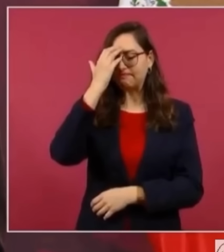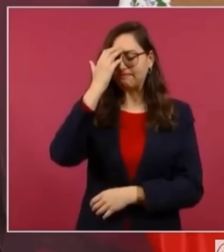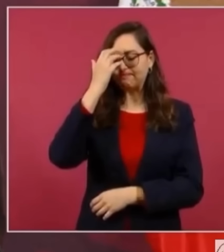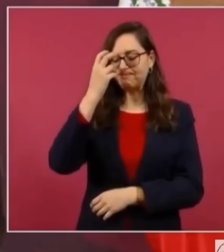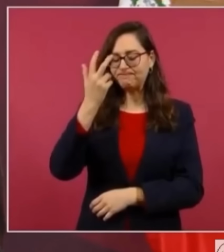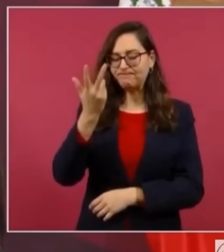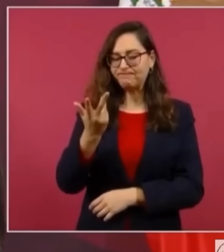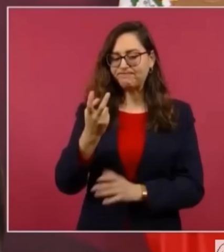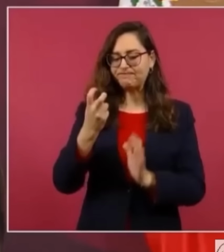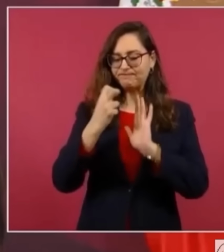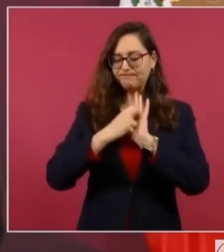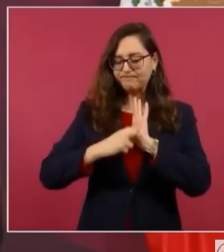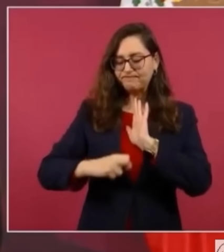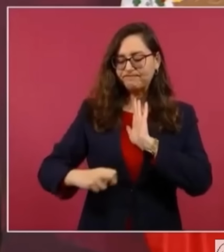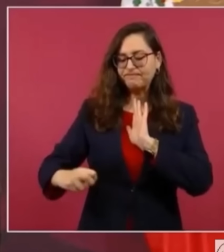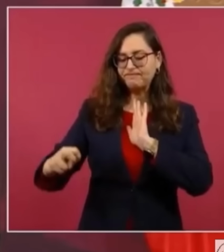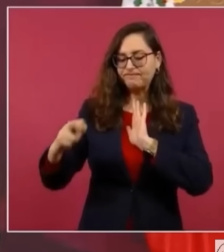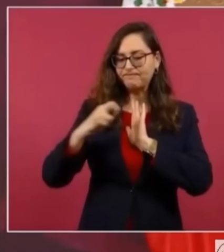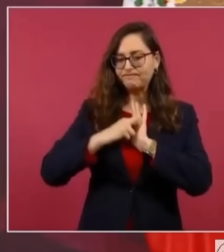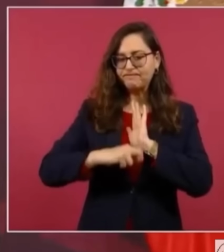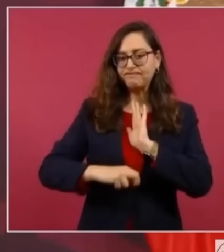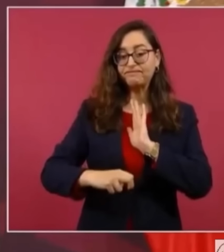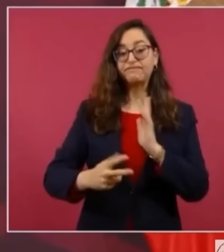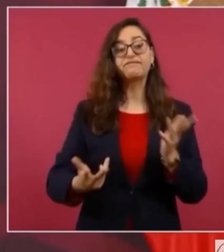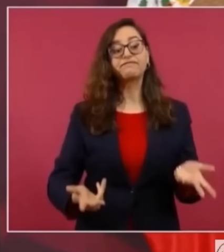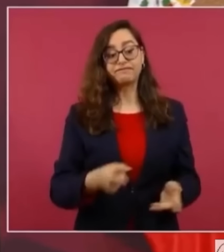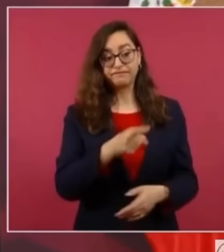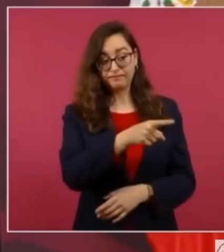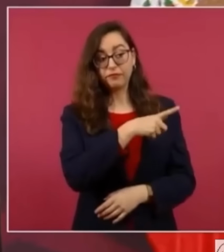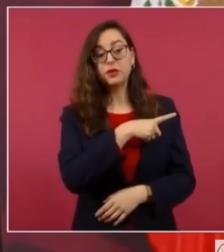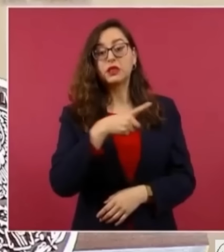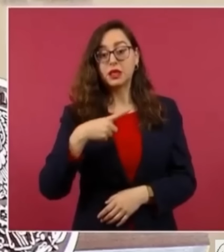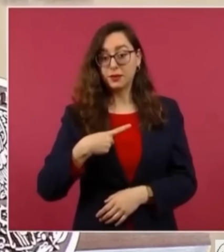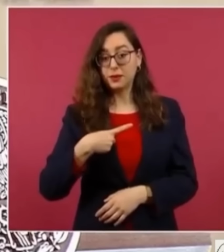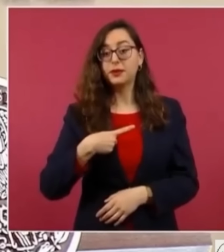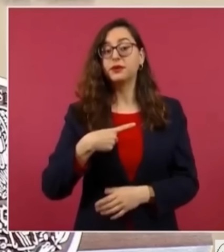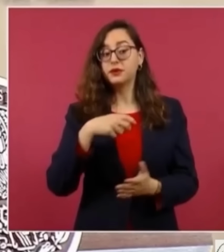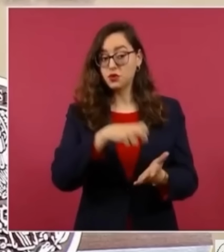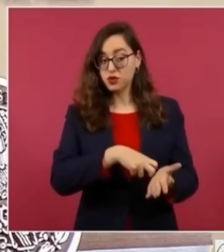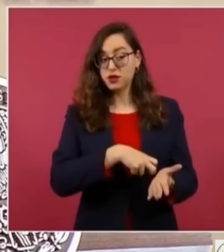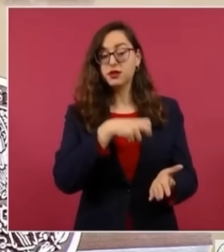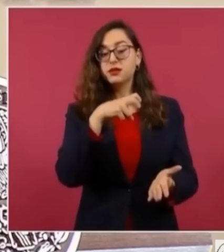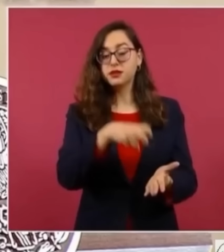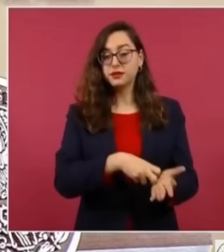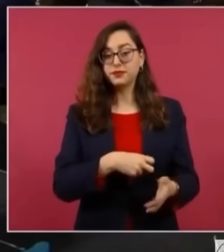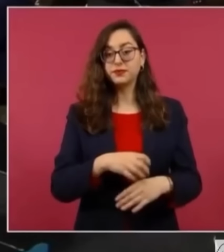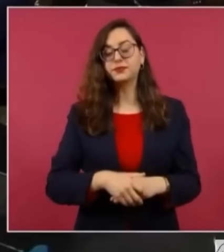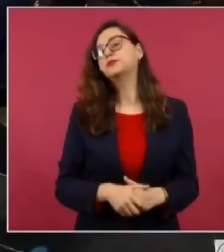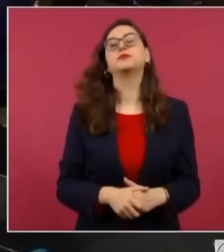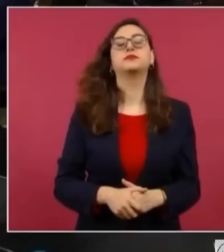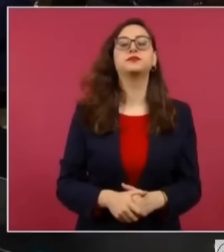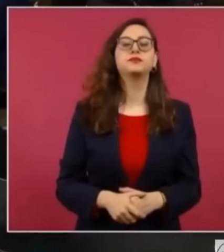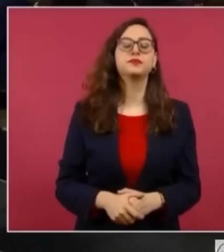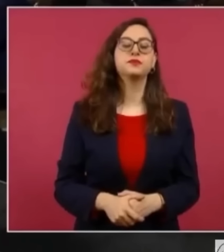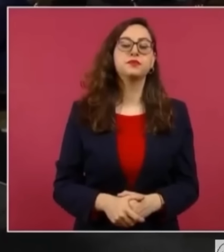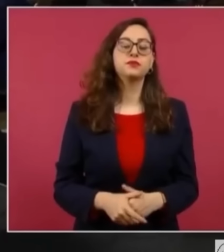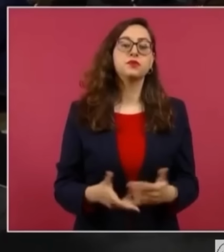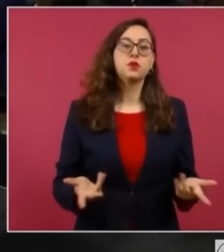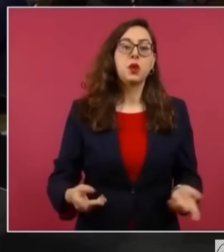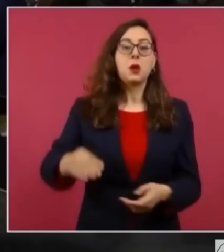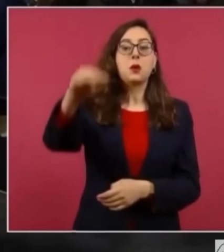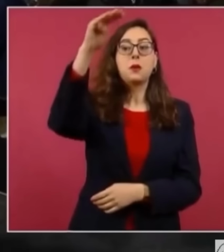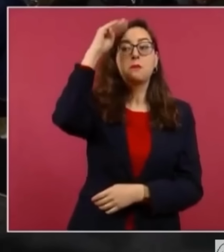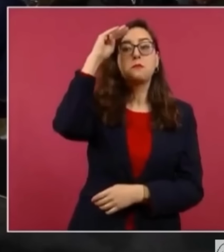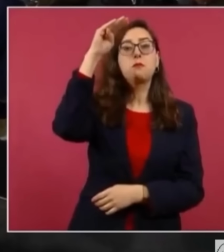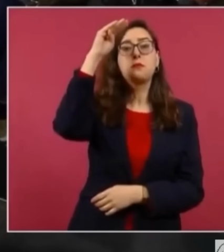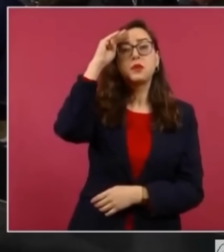y que sea capaz de rectificar, que le va a ayudar mucho. ¿Usted cree que sí hubo algún punto de inflexión en